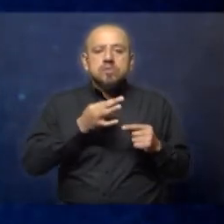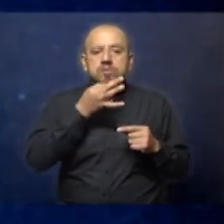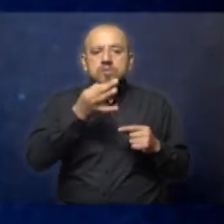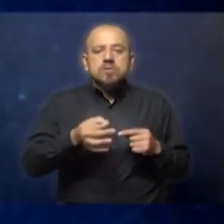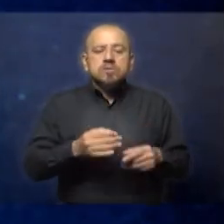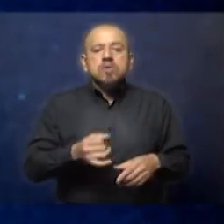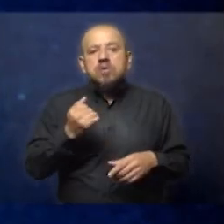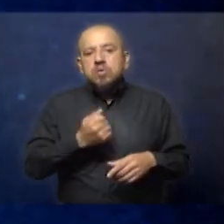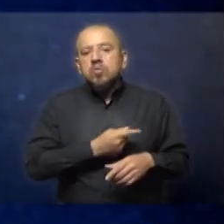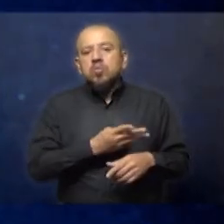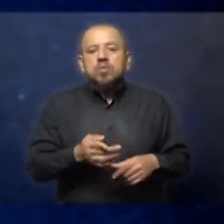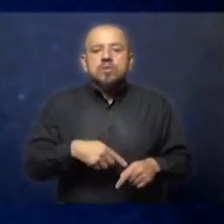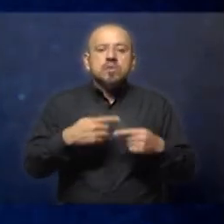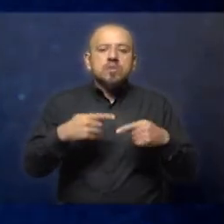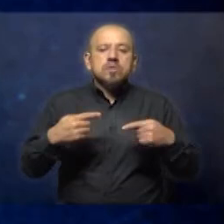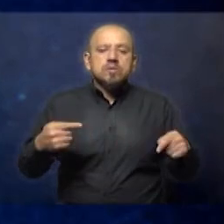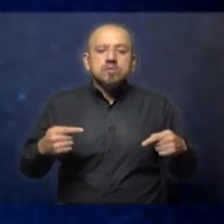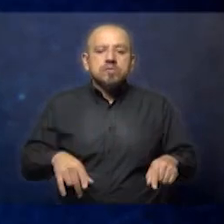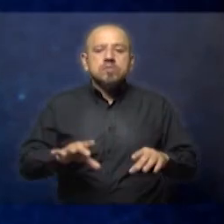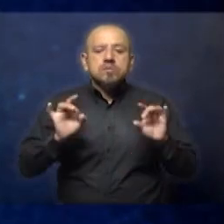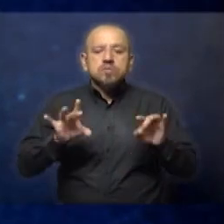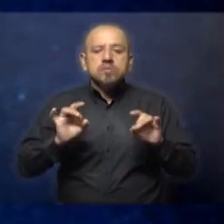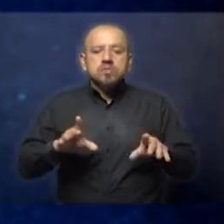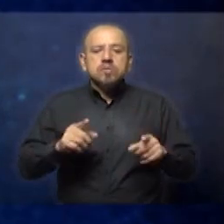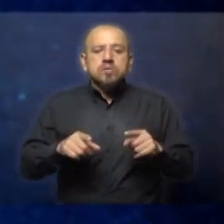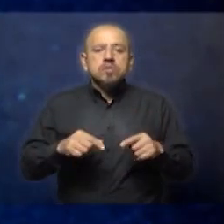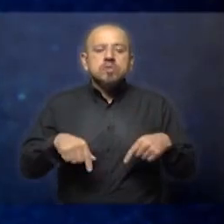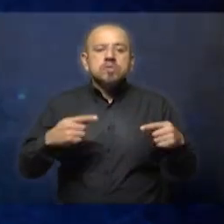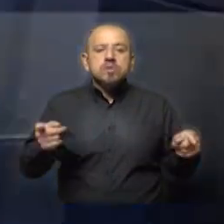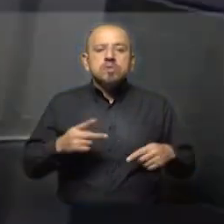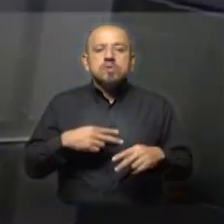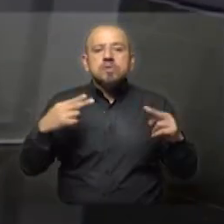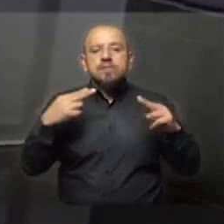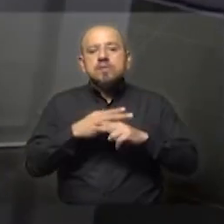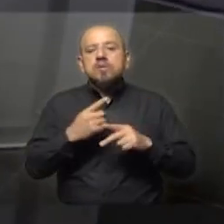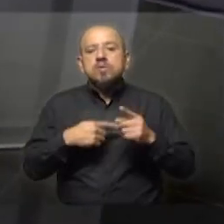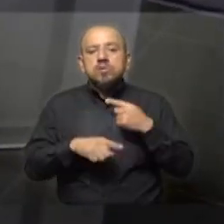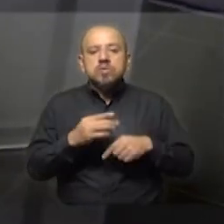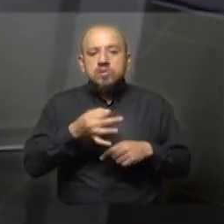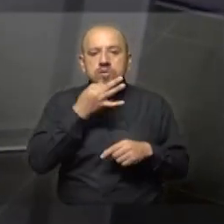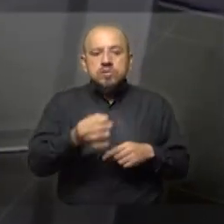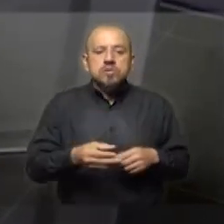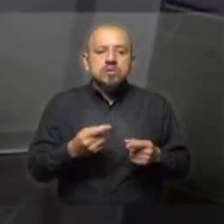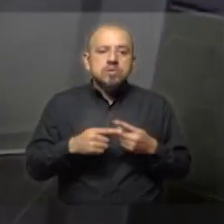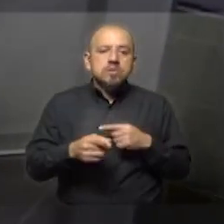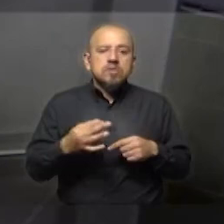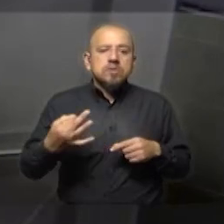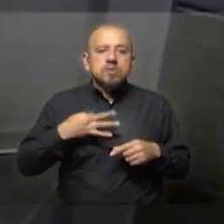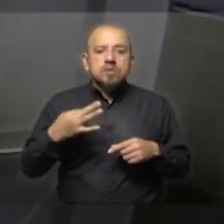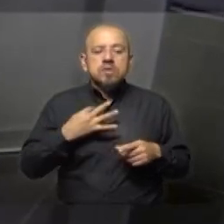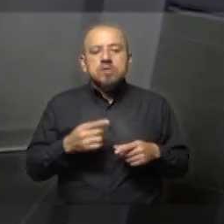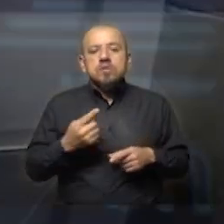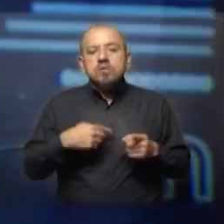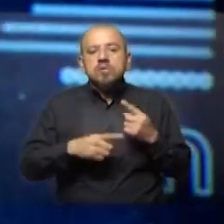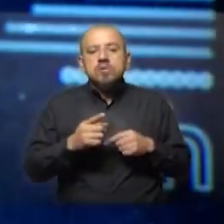Cuánta cosa que consideramos natural de la mujer es en realidad artificial y lo decía unas cuantas décadas antes o sea que